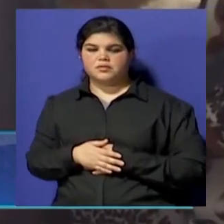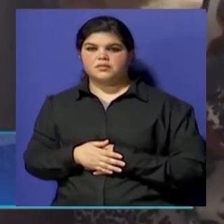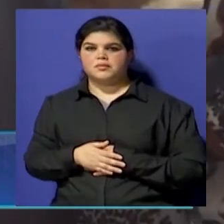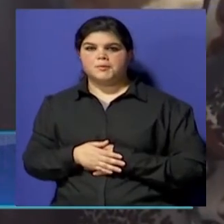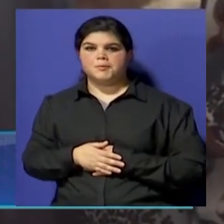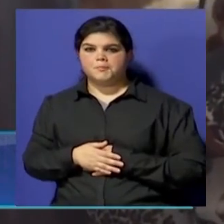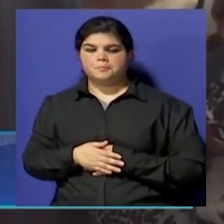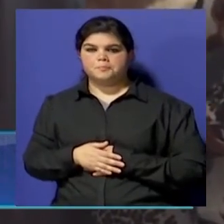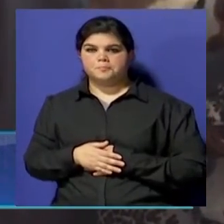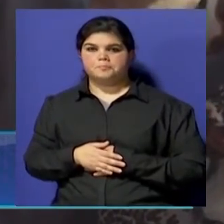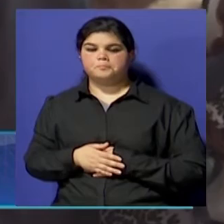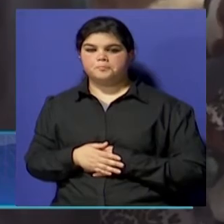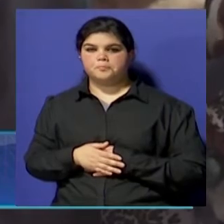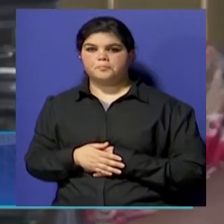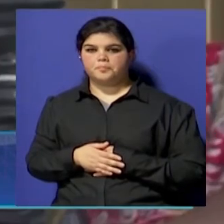gusto